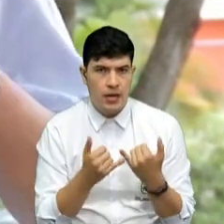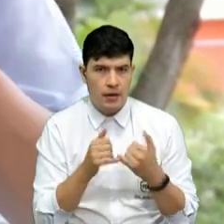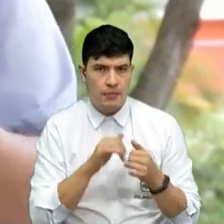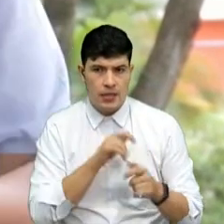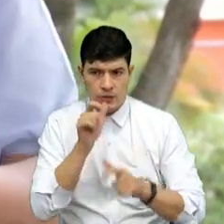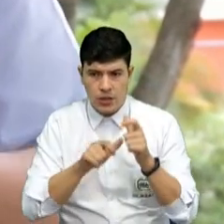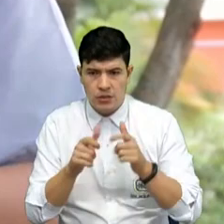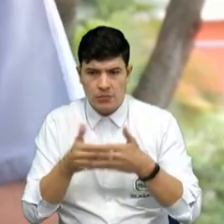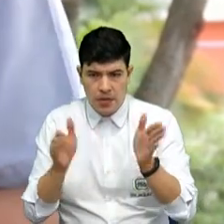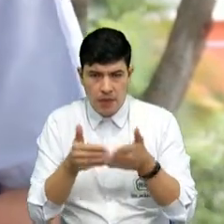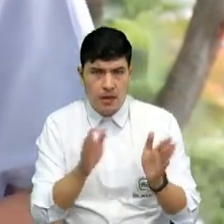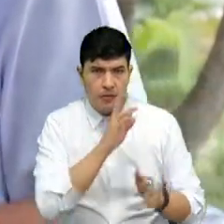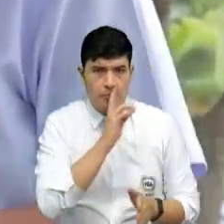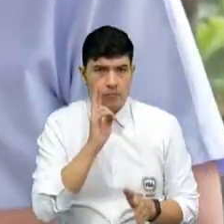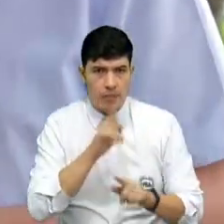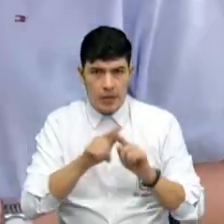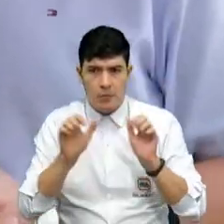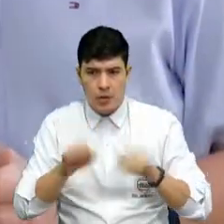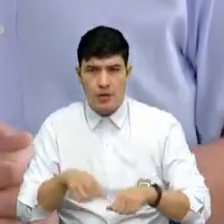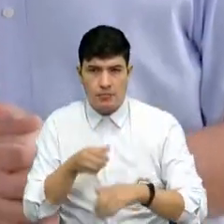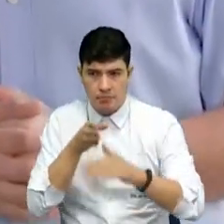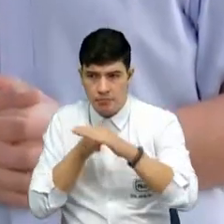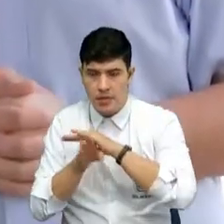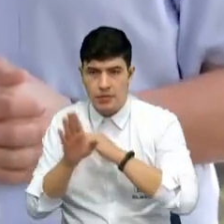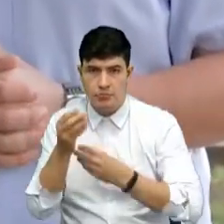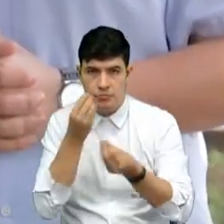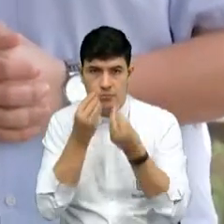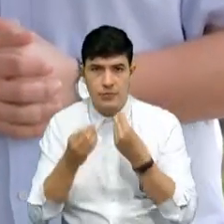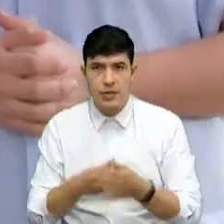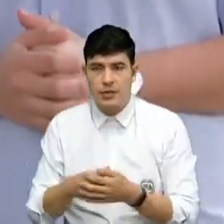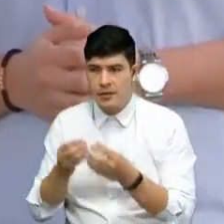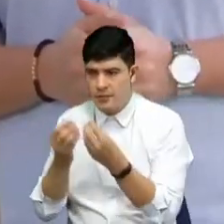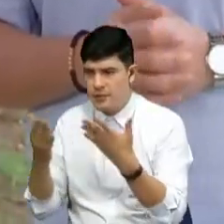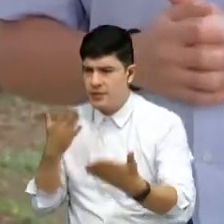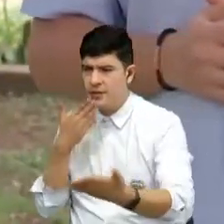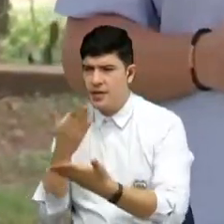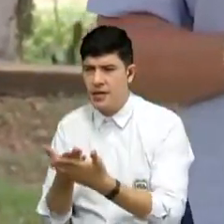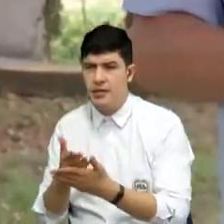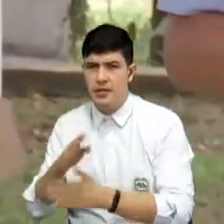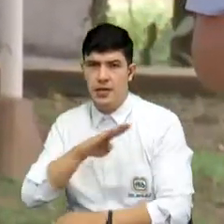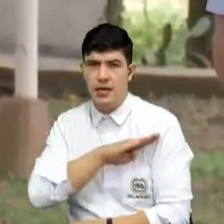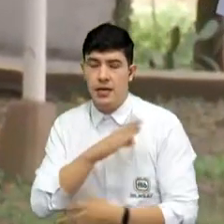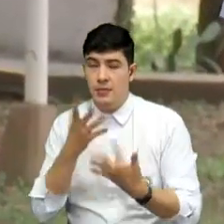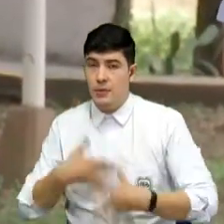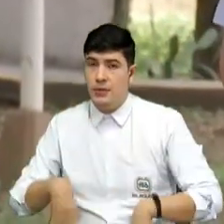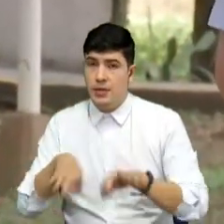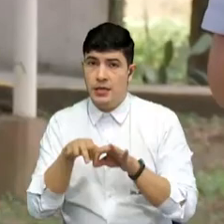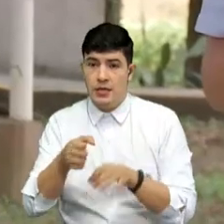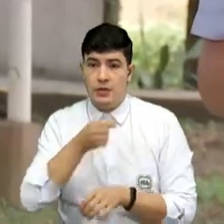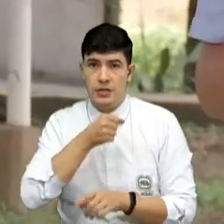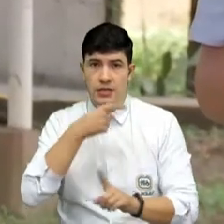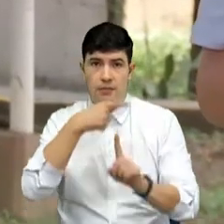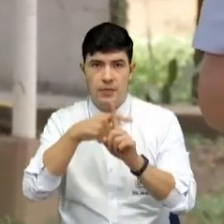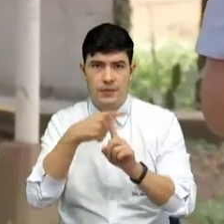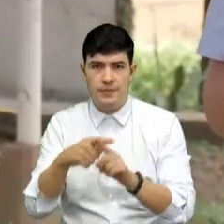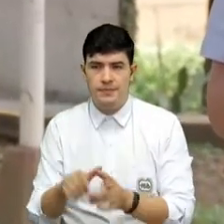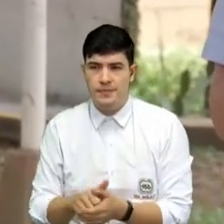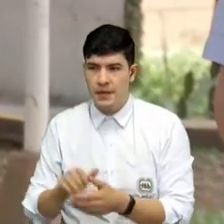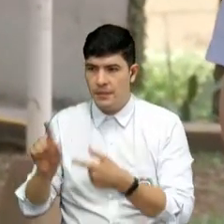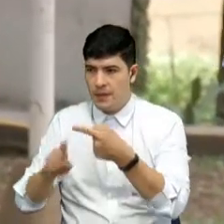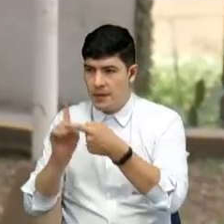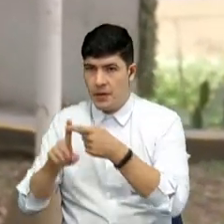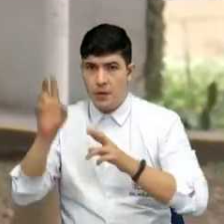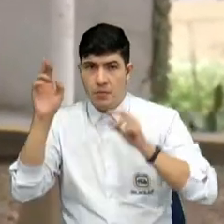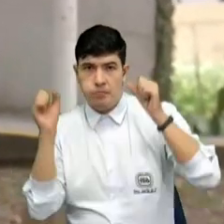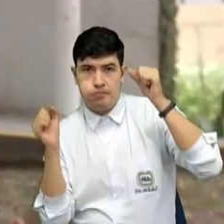pero permitiéndole a la gente el consumo directamente en el establecimiento de comercio. Alcalde, muchas gracias. Pues dos noticias muy positivas. Primero, la reapertura del sector del parapente en